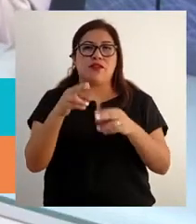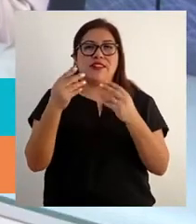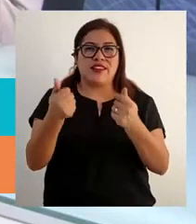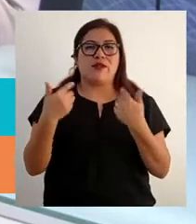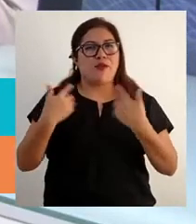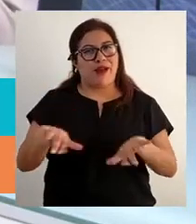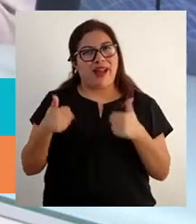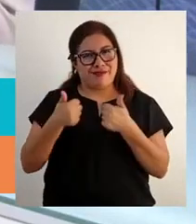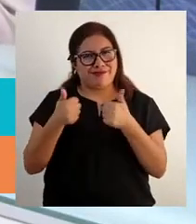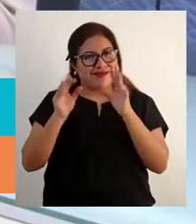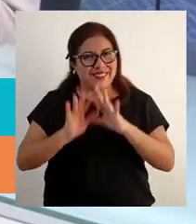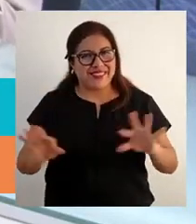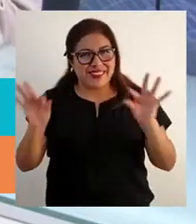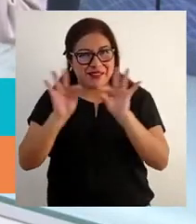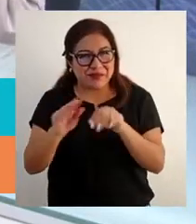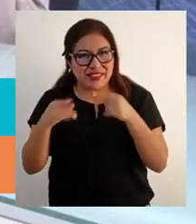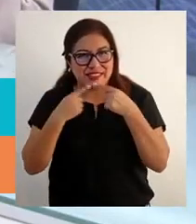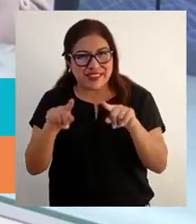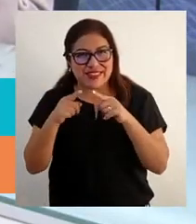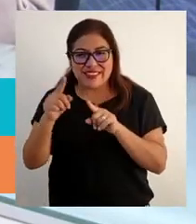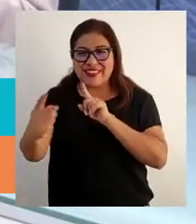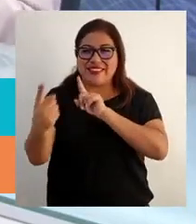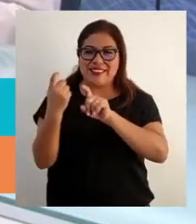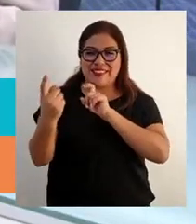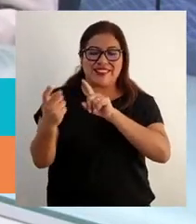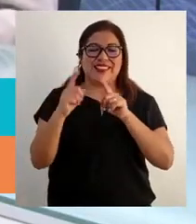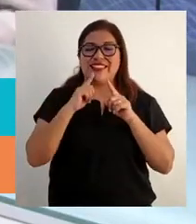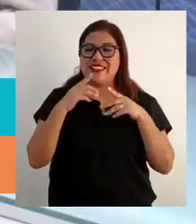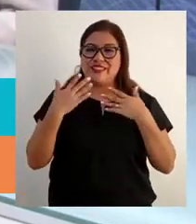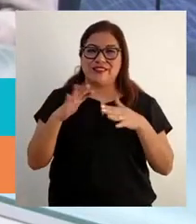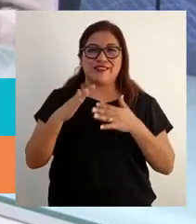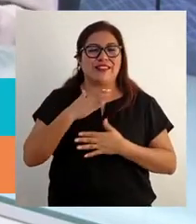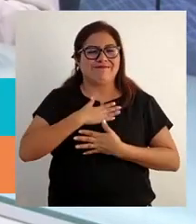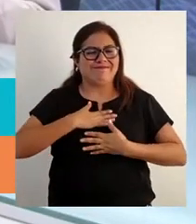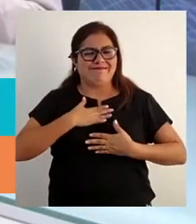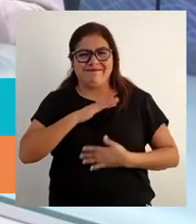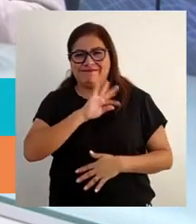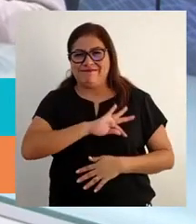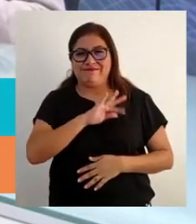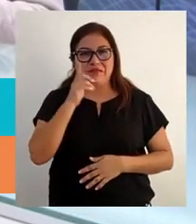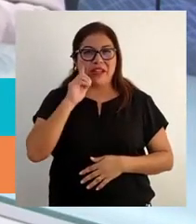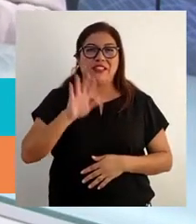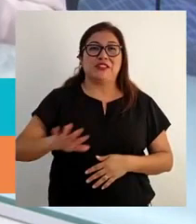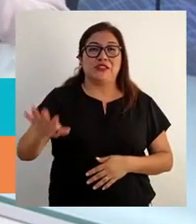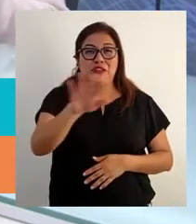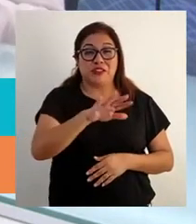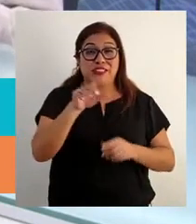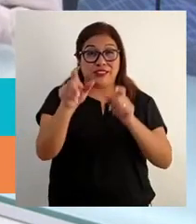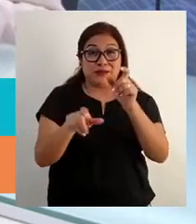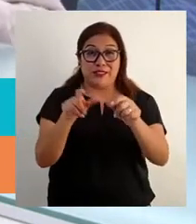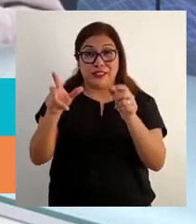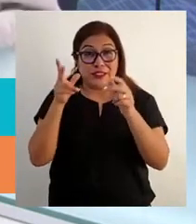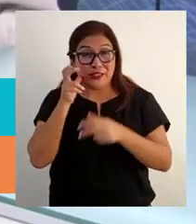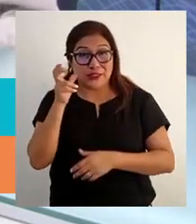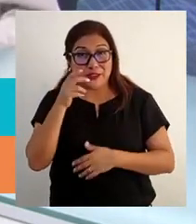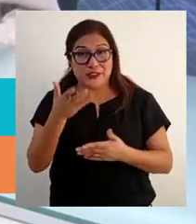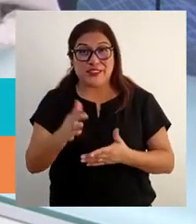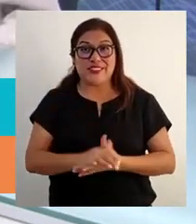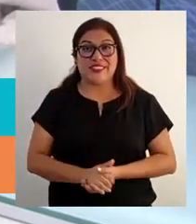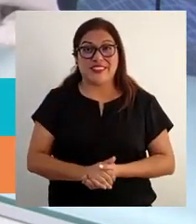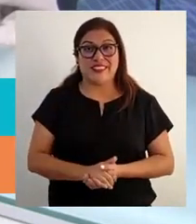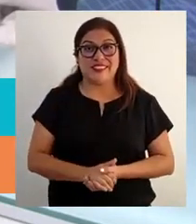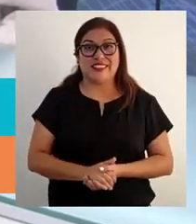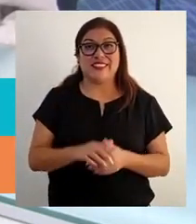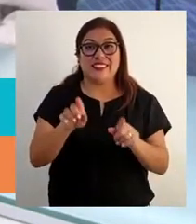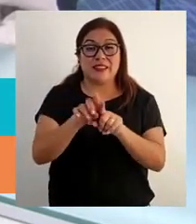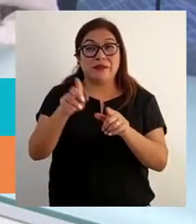que esta entrevista es sustantiva para todo nuestro público que nos escucha. Así es, y recordarles, Enrique,